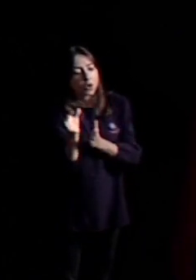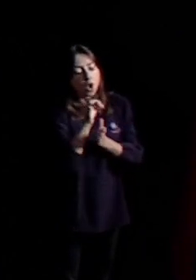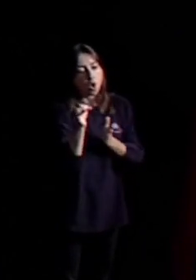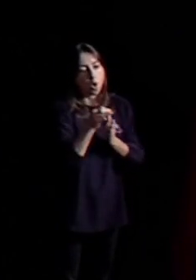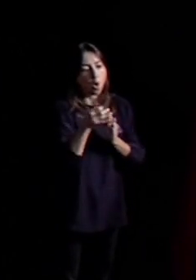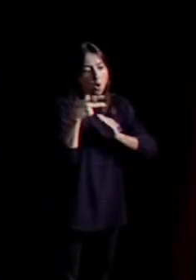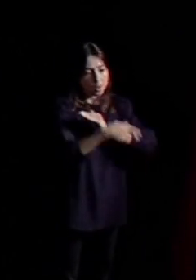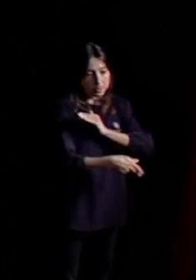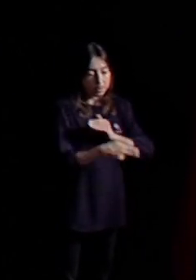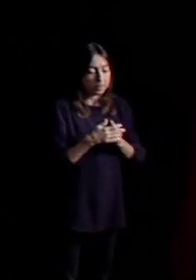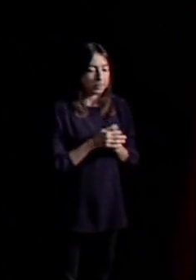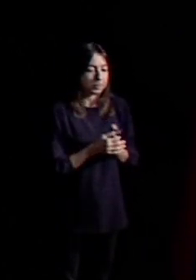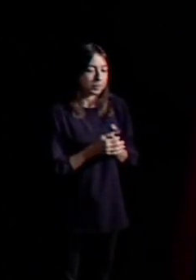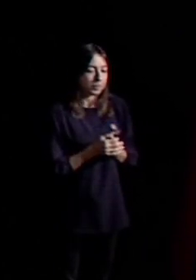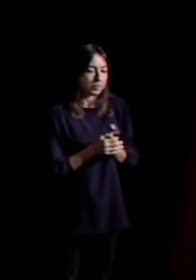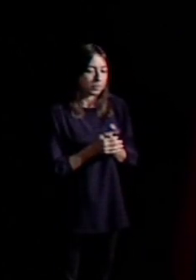¿no?